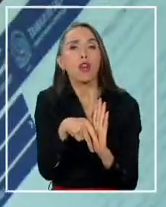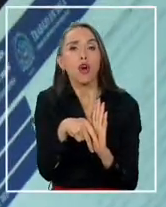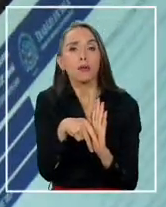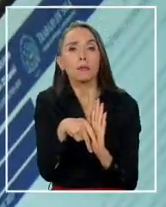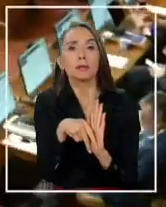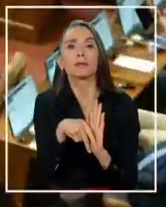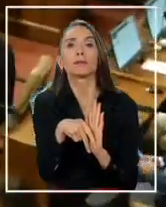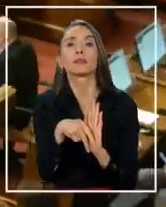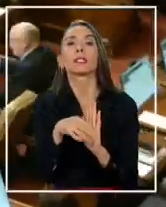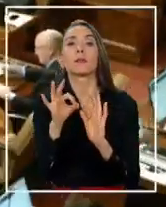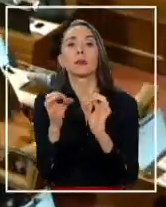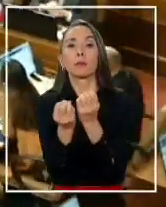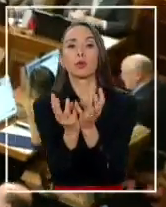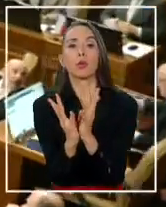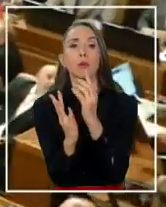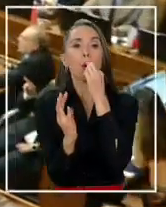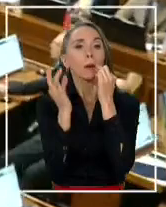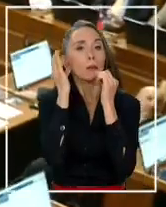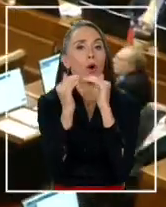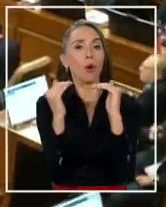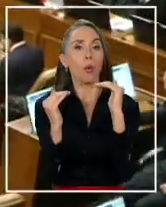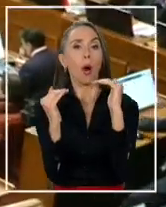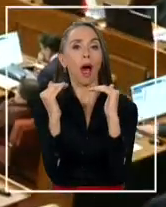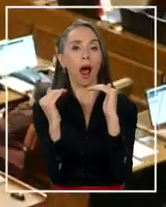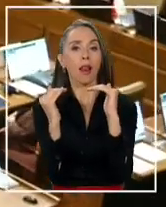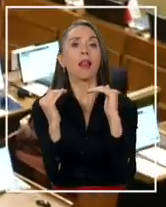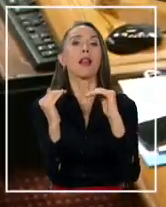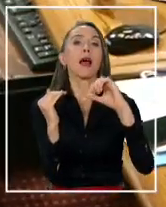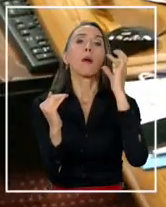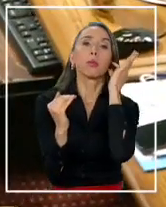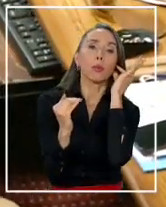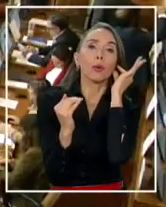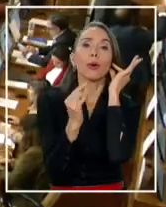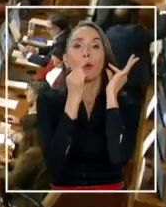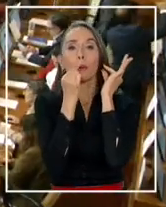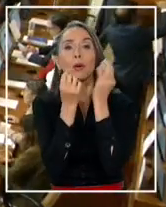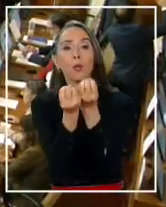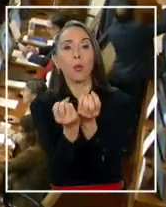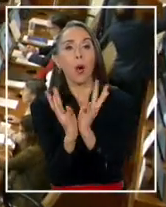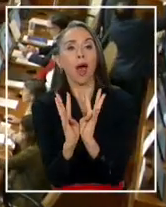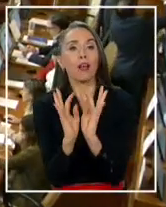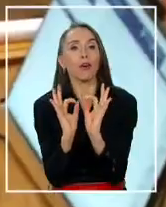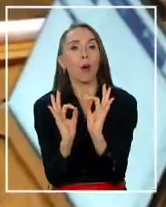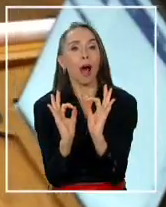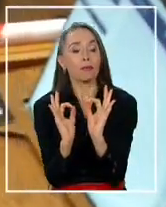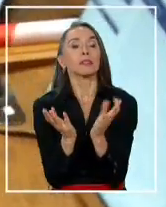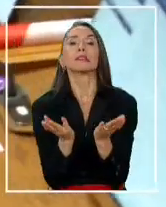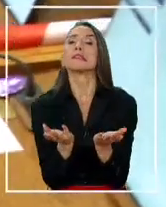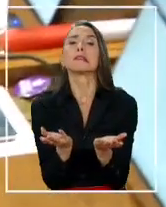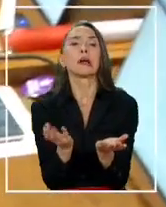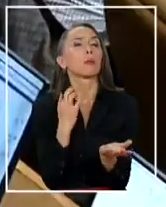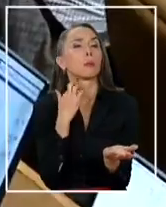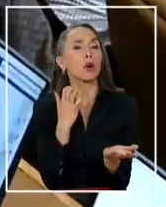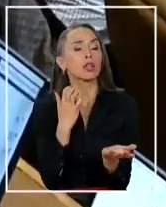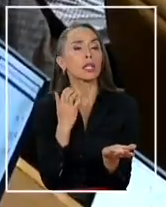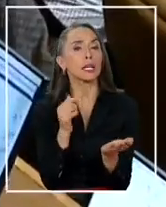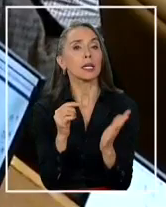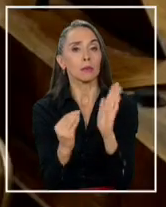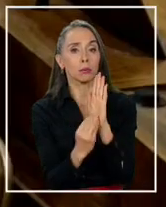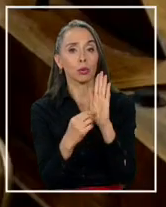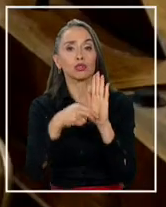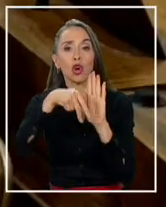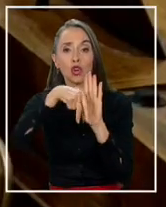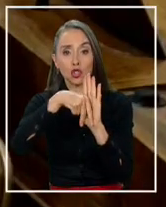de paridad, o más bien dicho, equilibrio de género. ¿Por qué? ¿Y en qué consiste? ¿Qué se estableció en esta